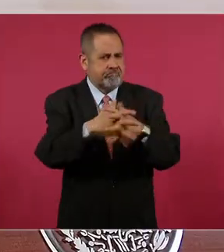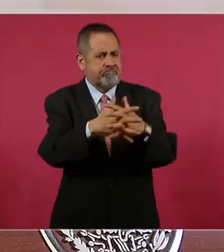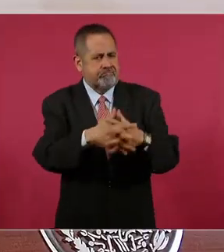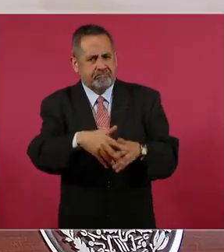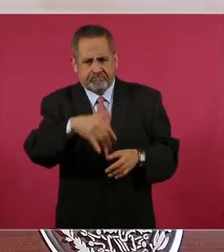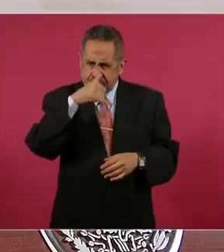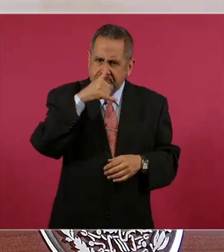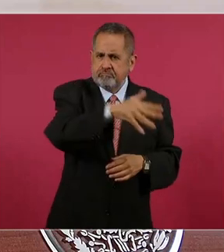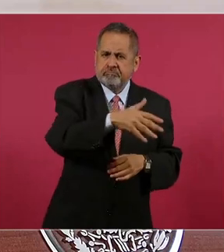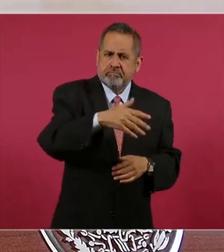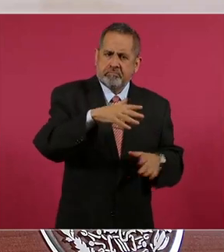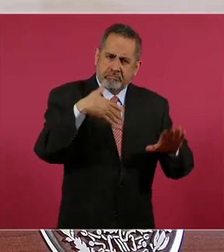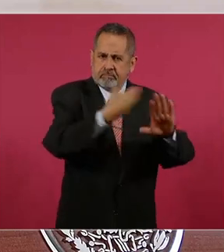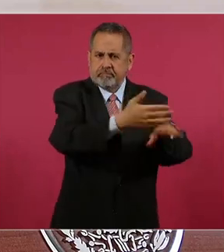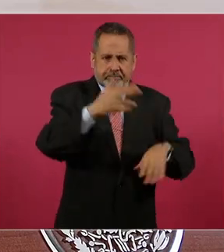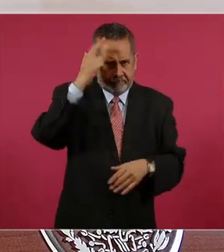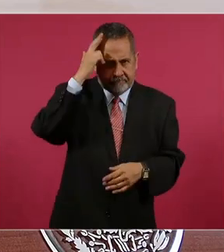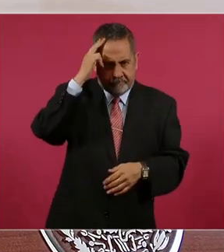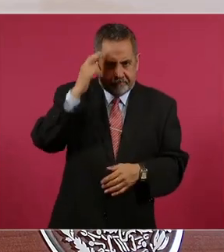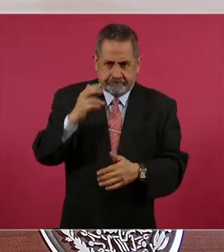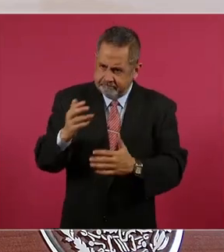Porfirio Díaz.